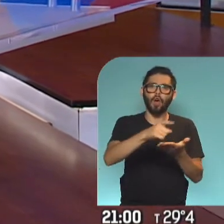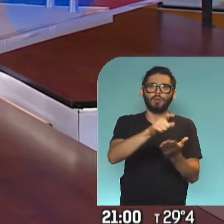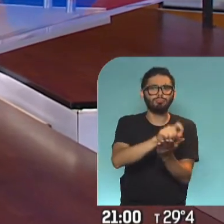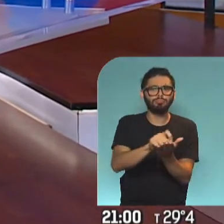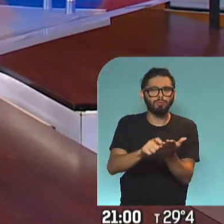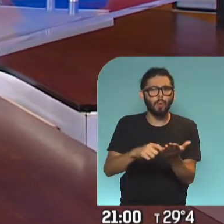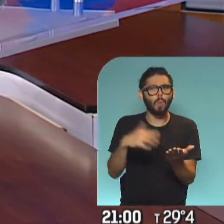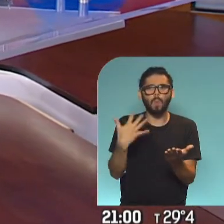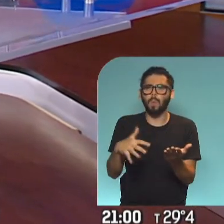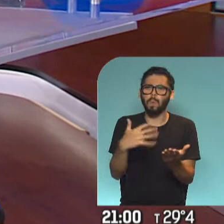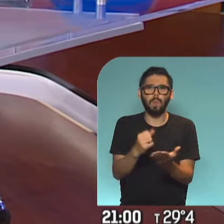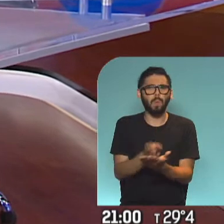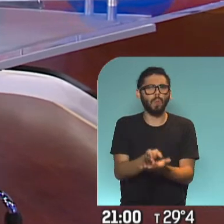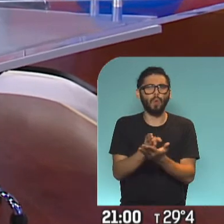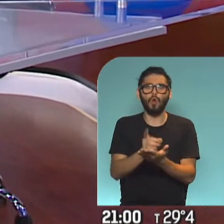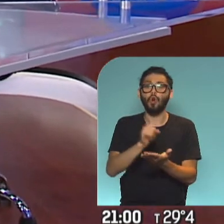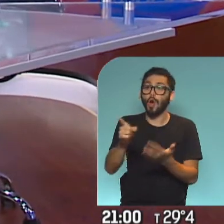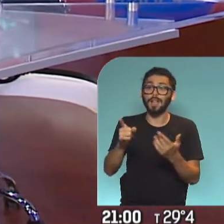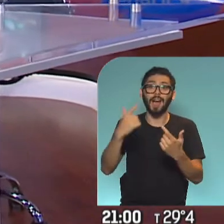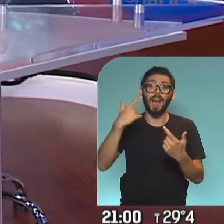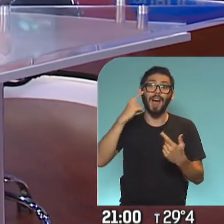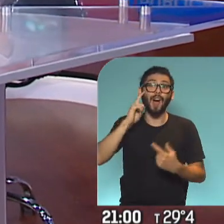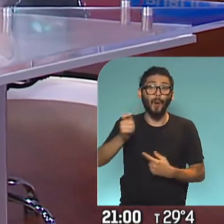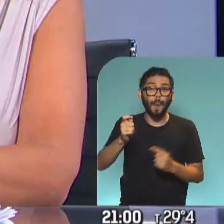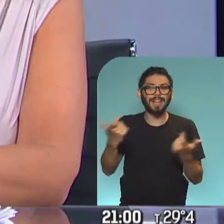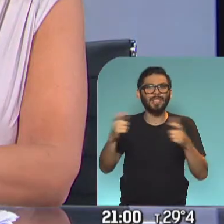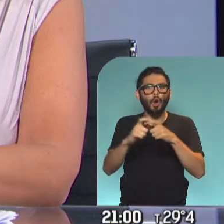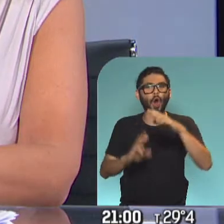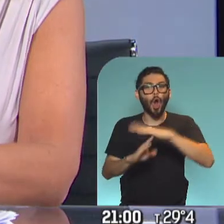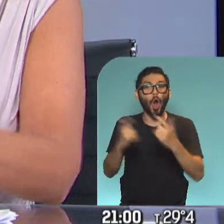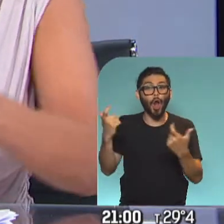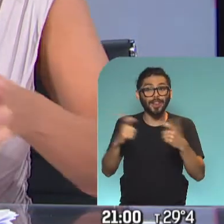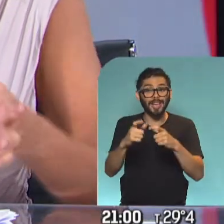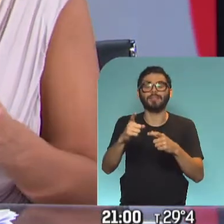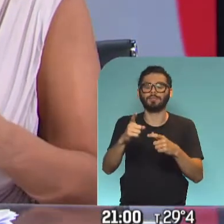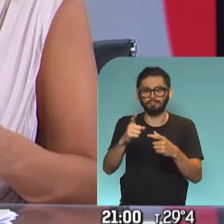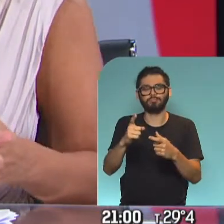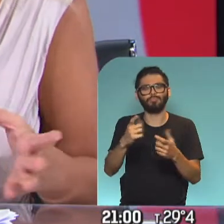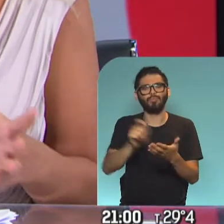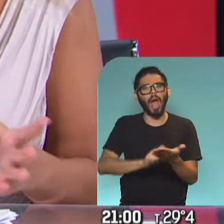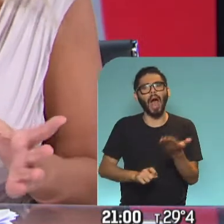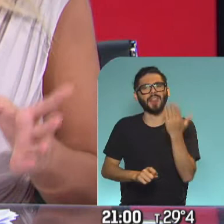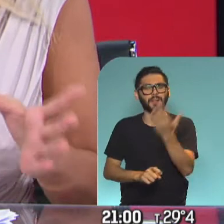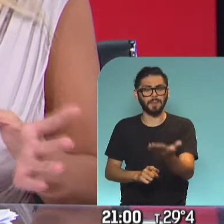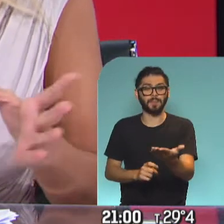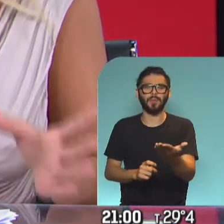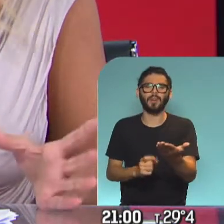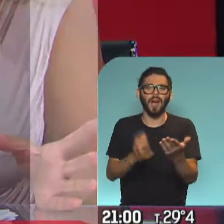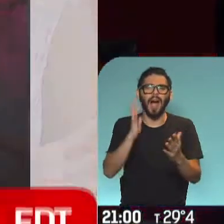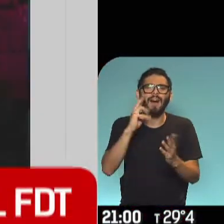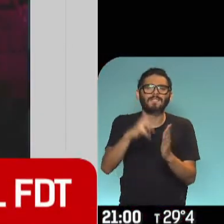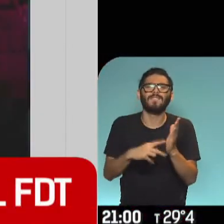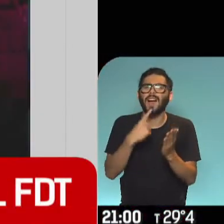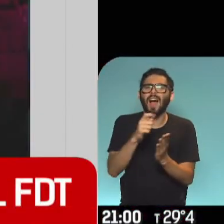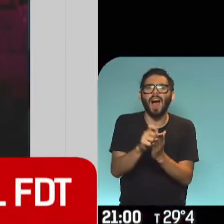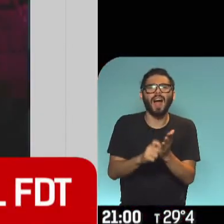dura nuevamente contra los jueces de la Corte Suprema, Lucía. Sí, vamos a repasar un poco esta carta de Cristina que en realidad apunta a hacer un